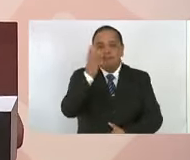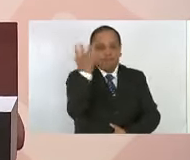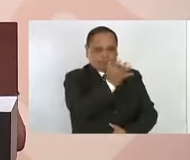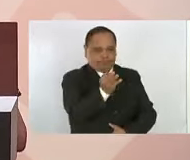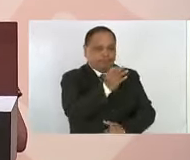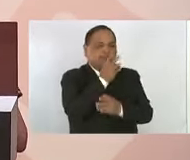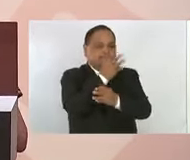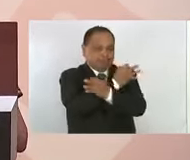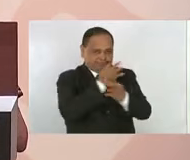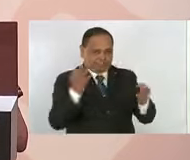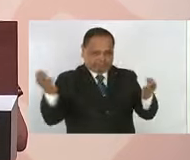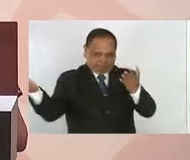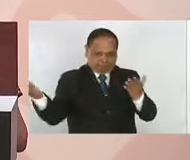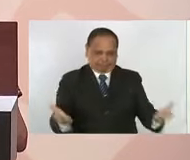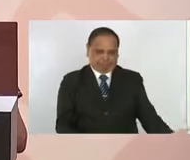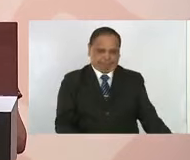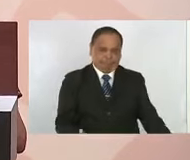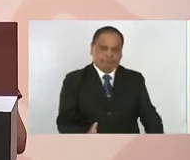todos...